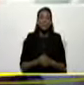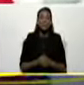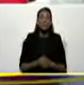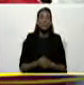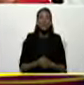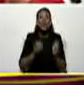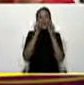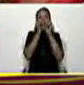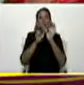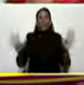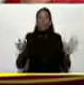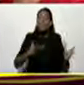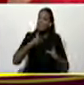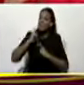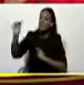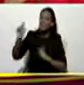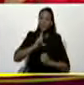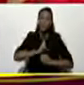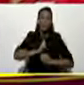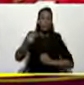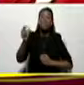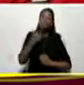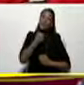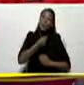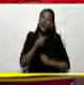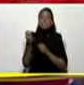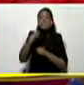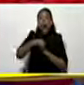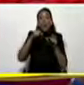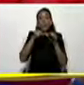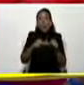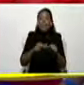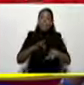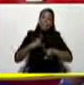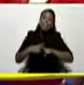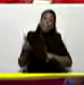Me las bendiga, me tengo que ir. Me gustaría quedarme, mudarme para acá.